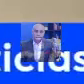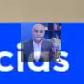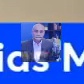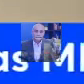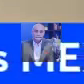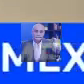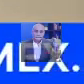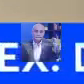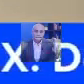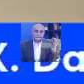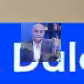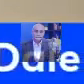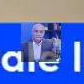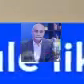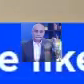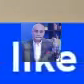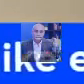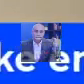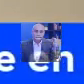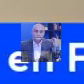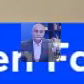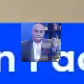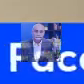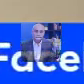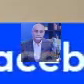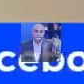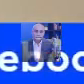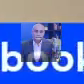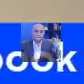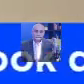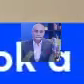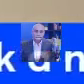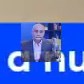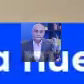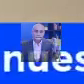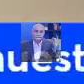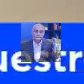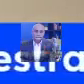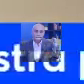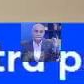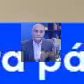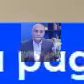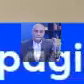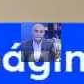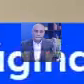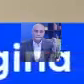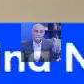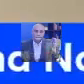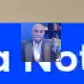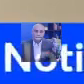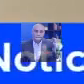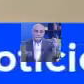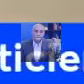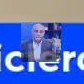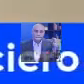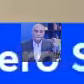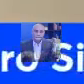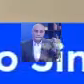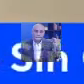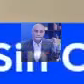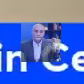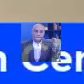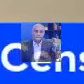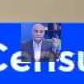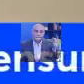muy acertada Jaime Hernández en su intervención anterior, y podemos decirlo en términos más claros. Se